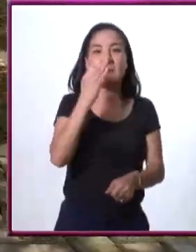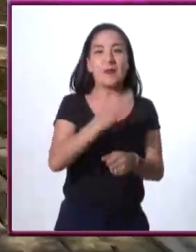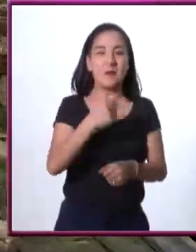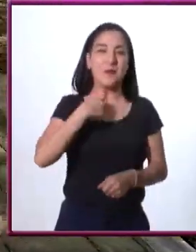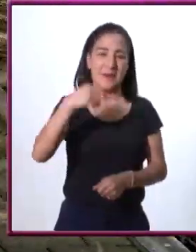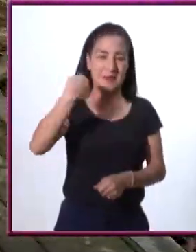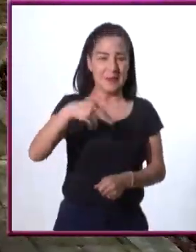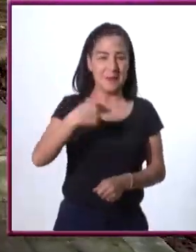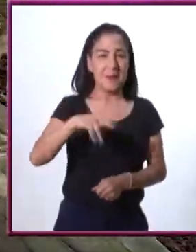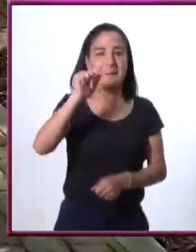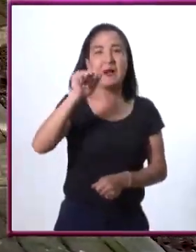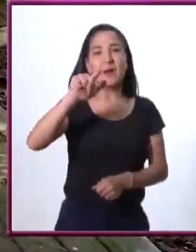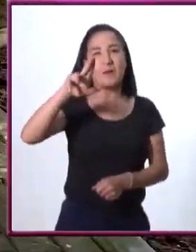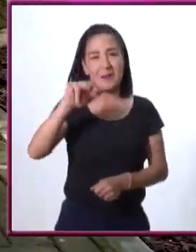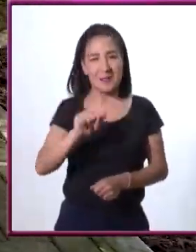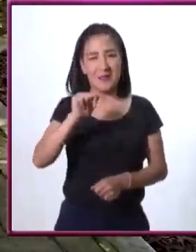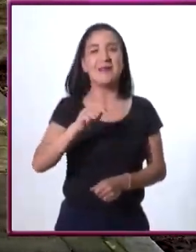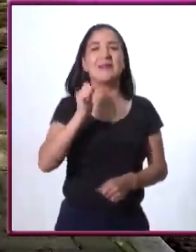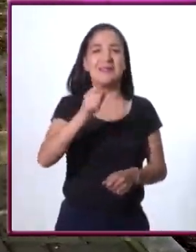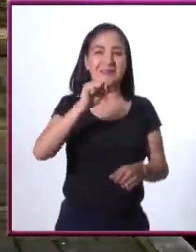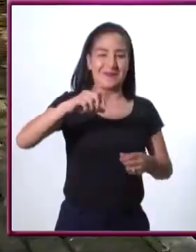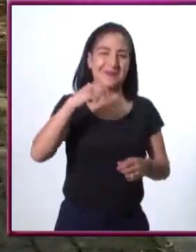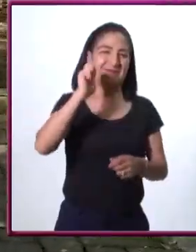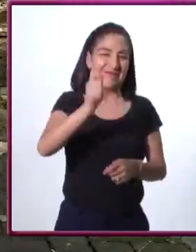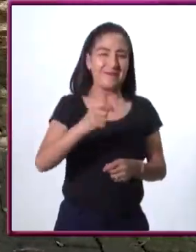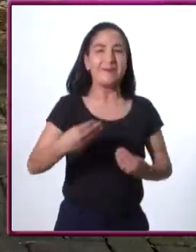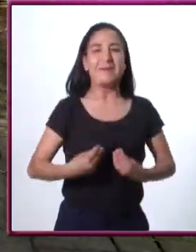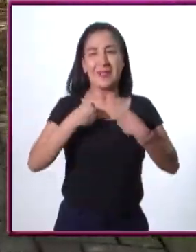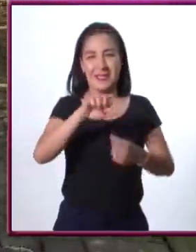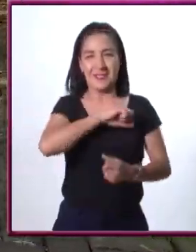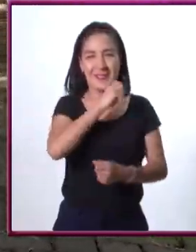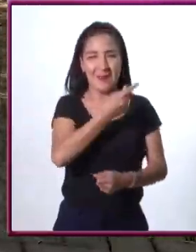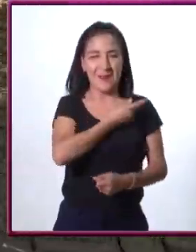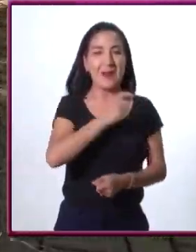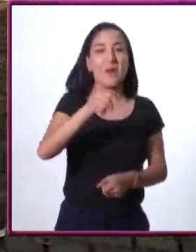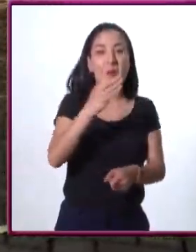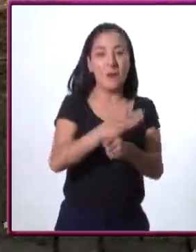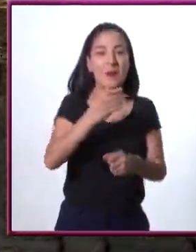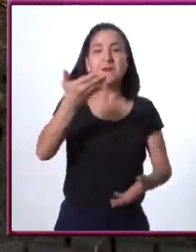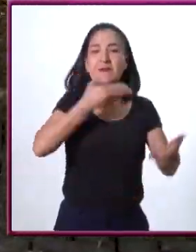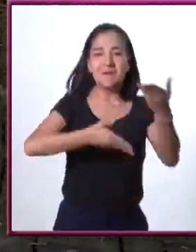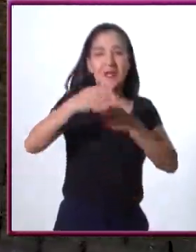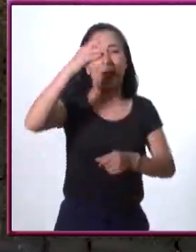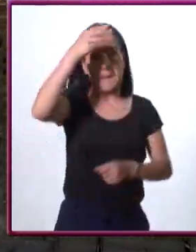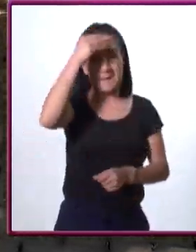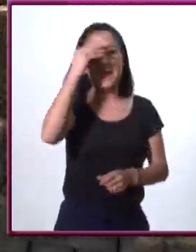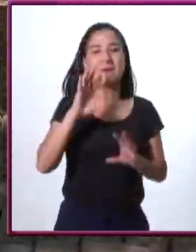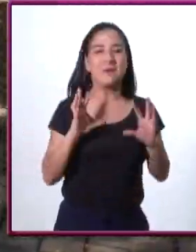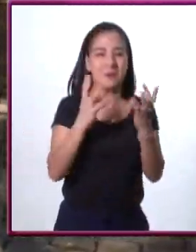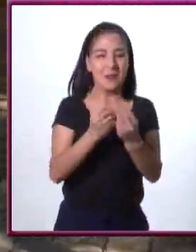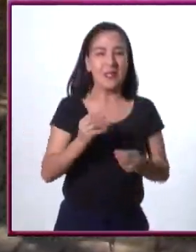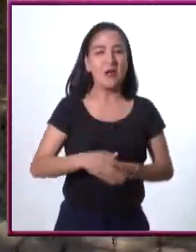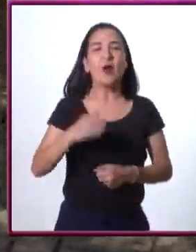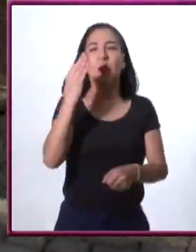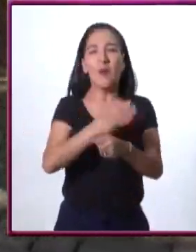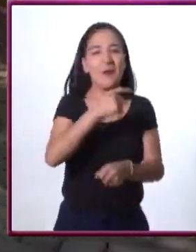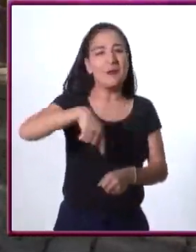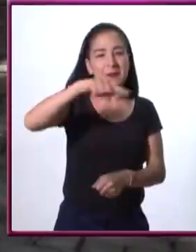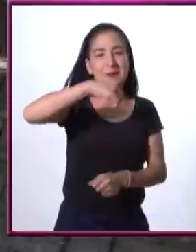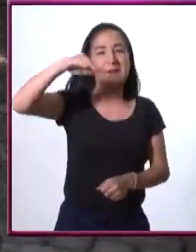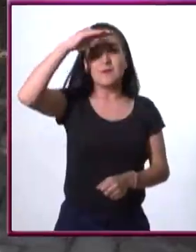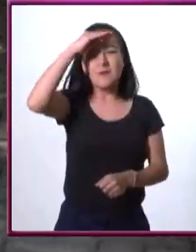Paula Valdés y esto es Vida Saludable, el espacio donde ustedes y yo aprendemos juntos. Hoy vamos a